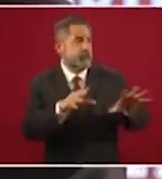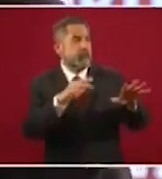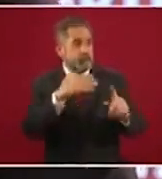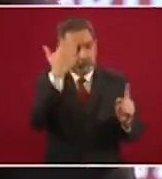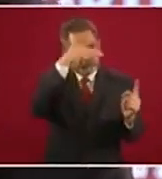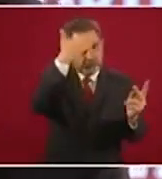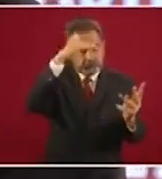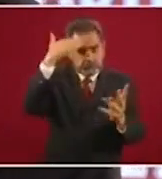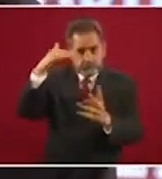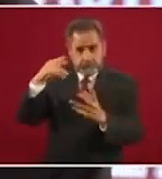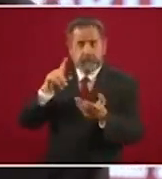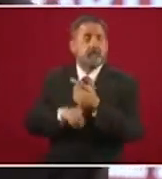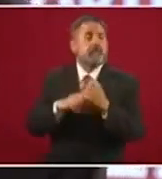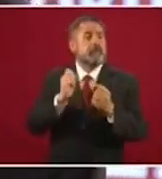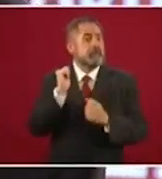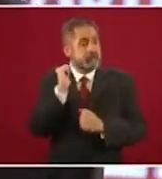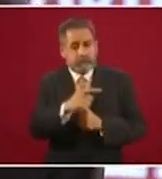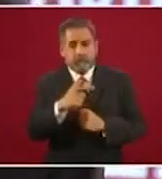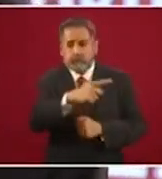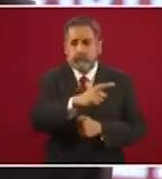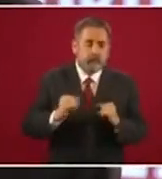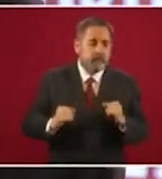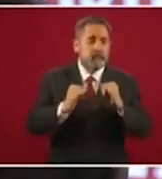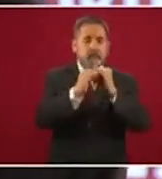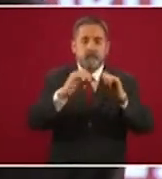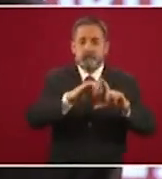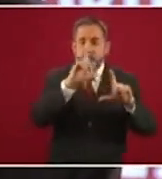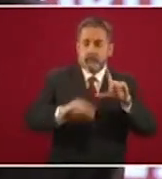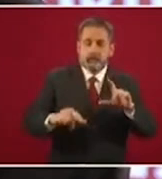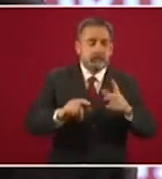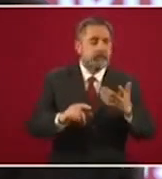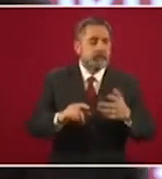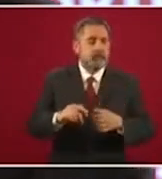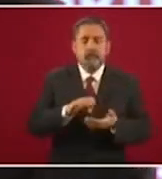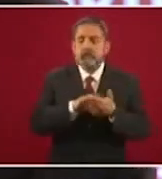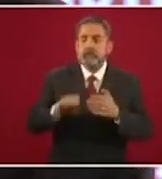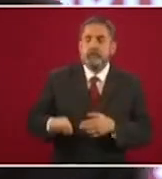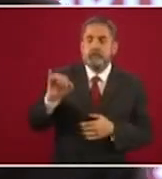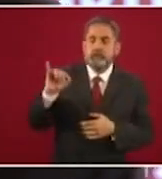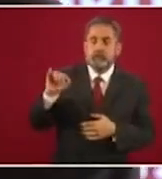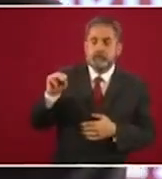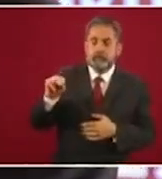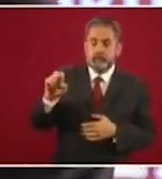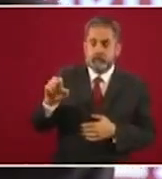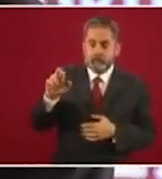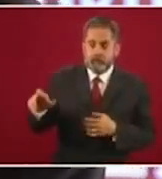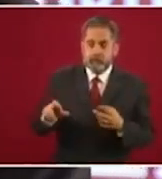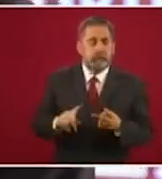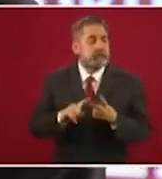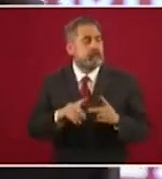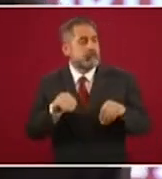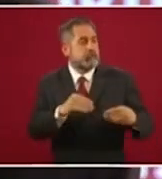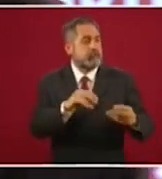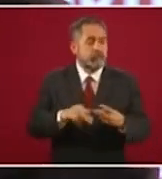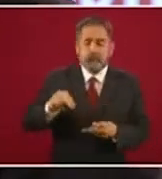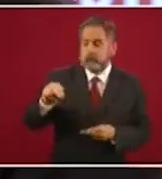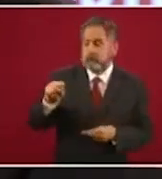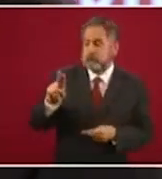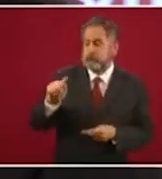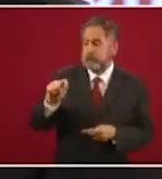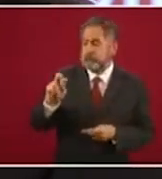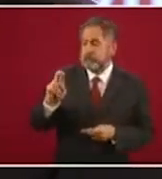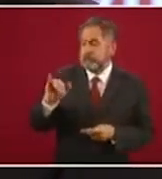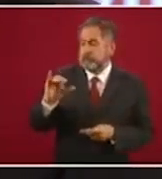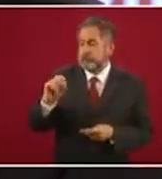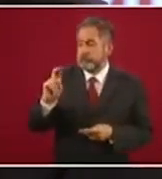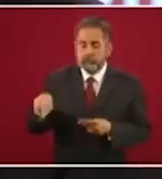tengan algunos de los institutos nacionales de salud, como el INER, el Instituto de Enfermedades Respiratorias, o Nutrición, el